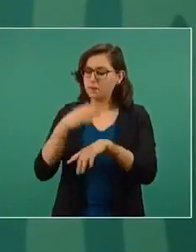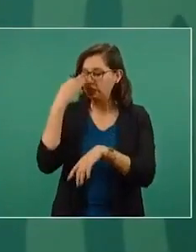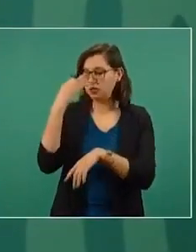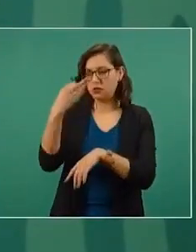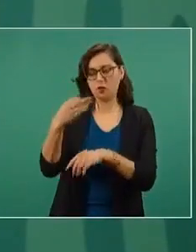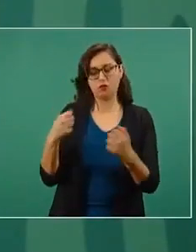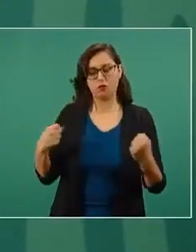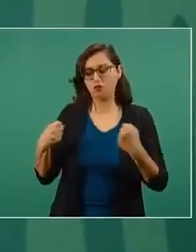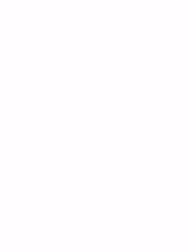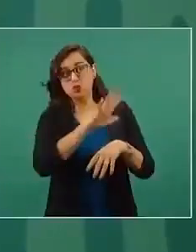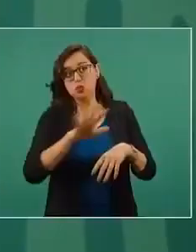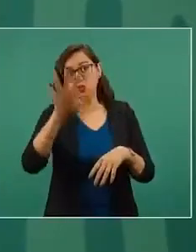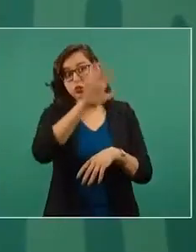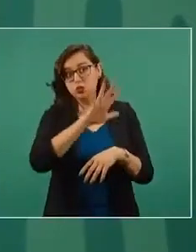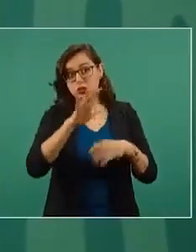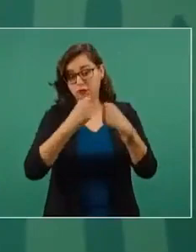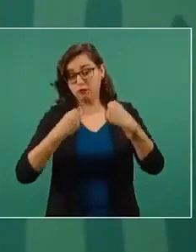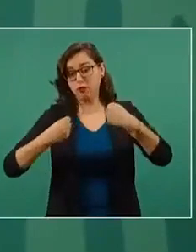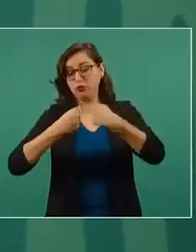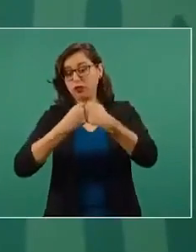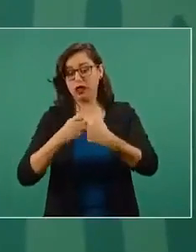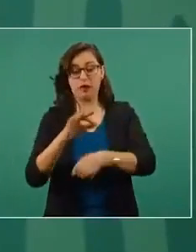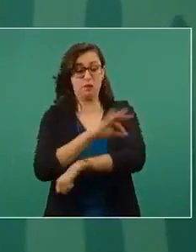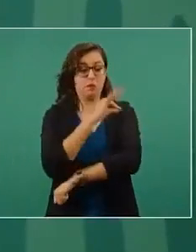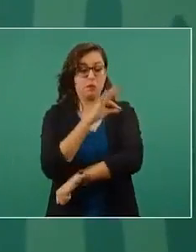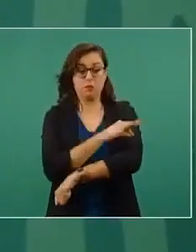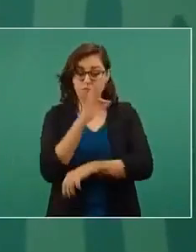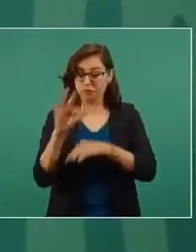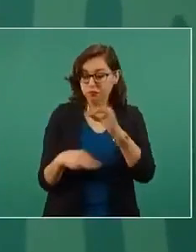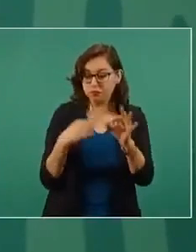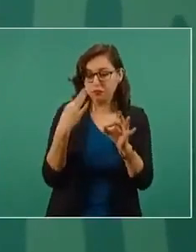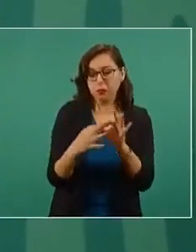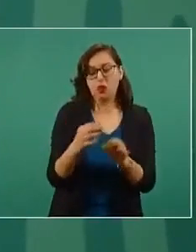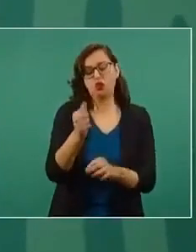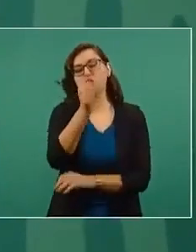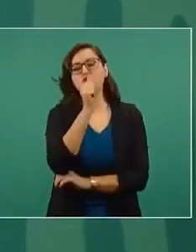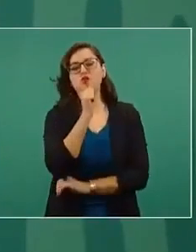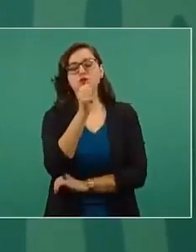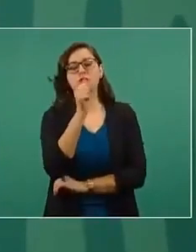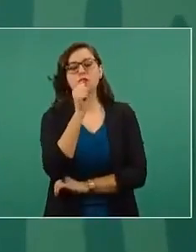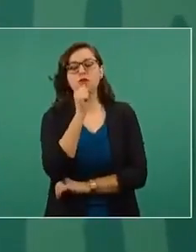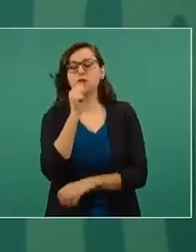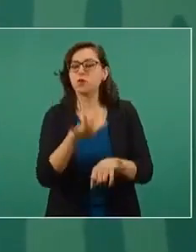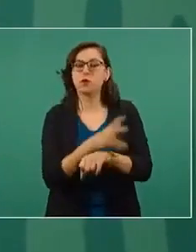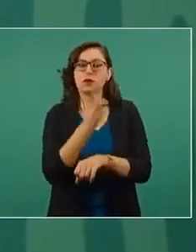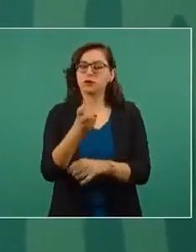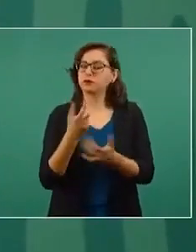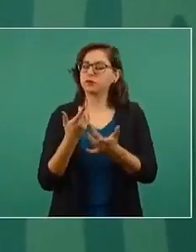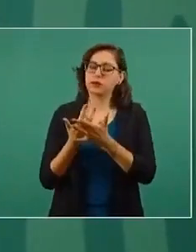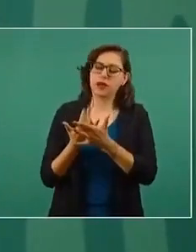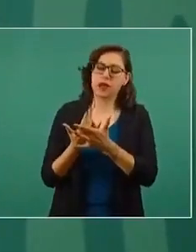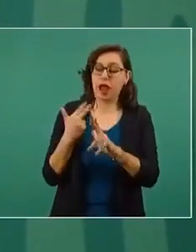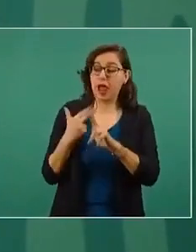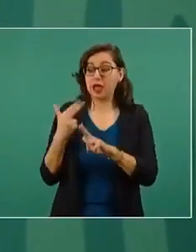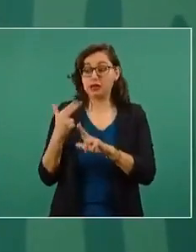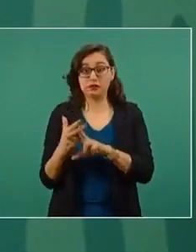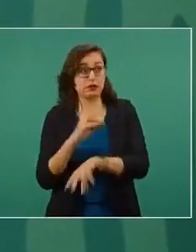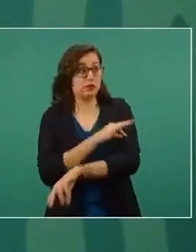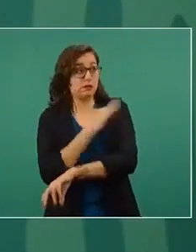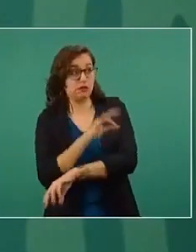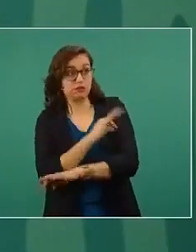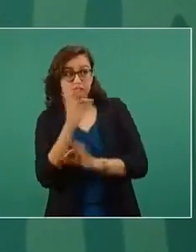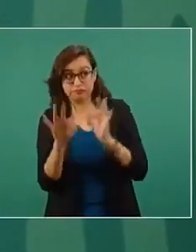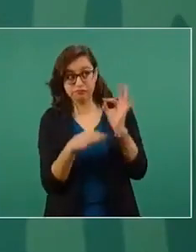la vacunación en toda la zona. Hay su criterio, es no abrir o no quitar esas restricciones hasta que termine la